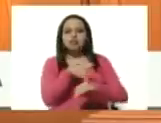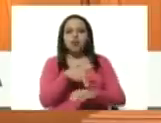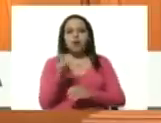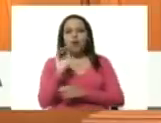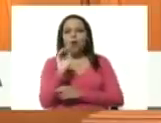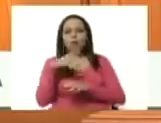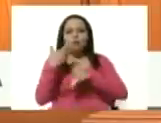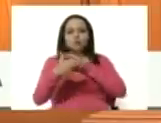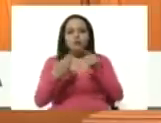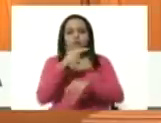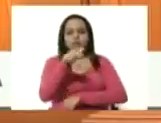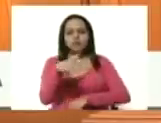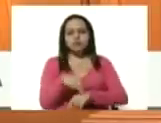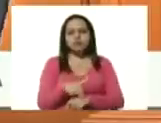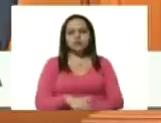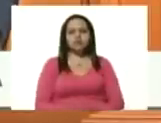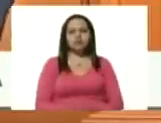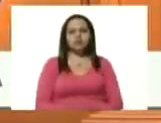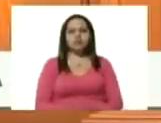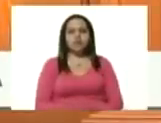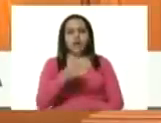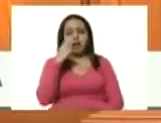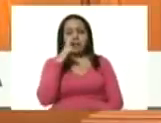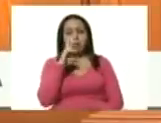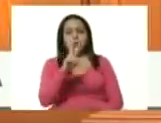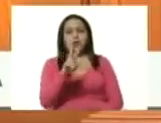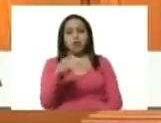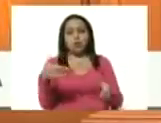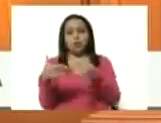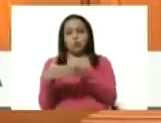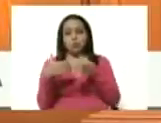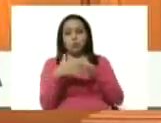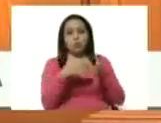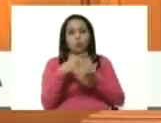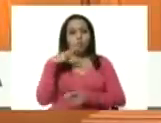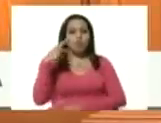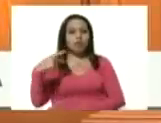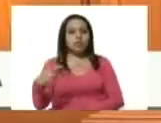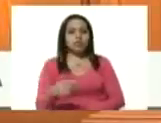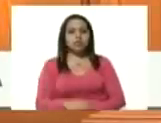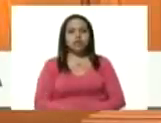problemas nacionales. Hemos visto una clase política